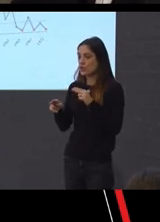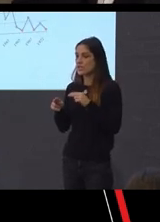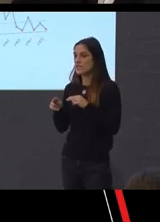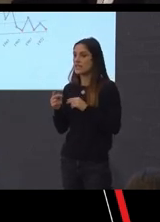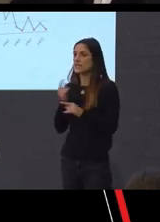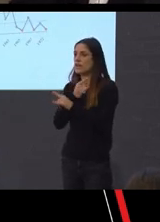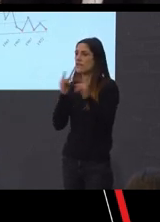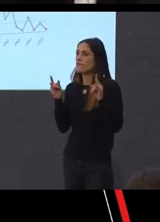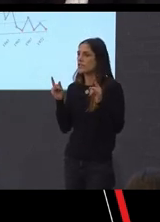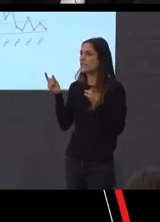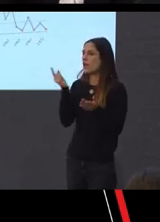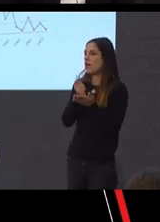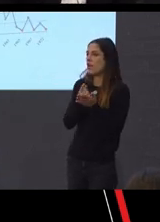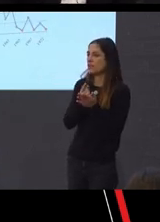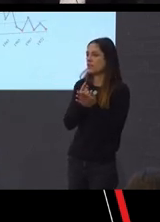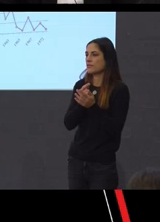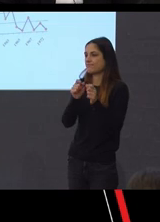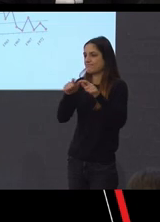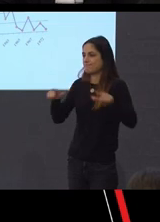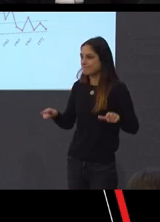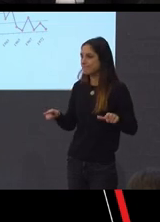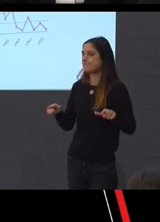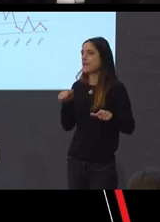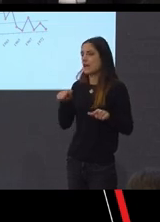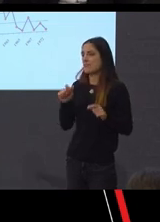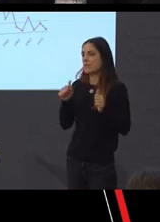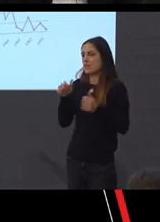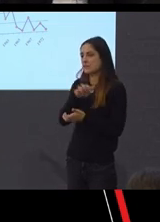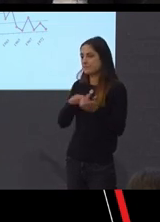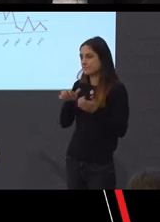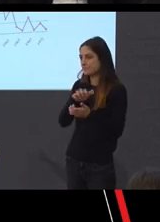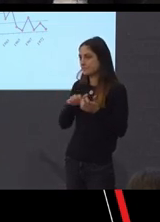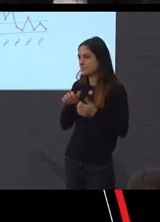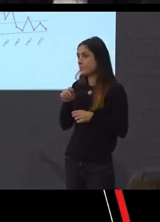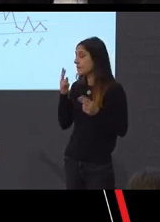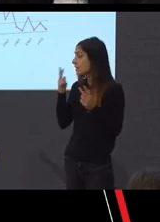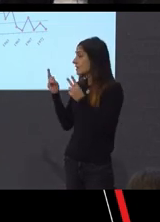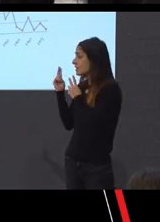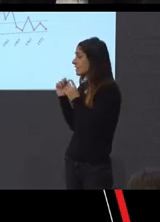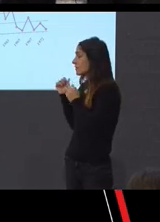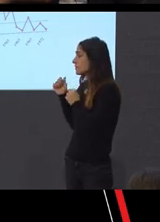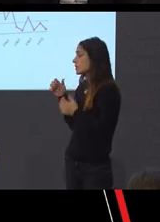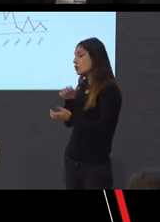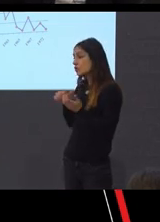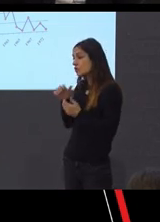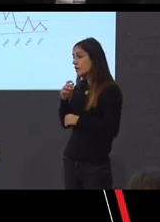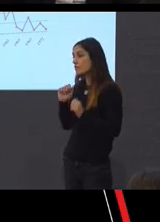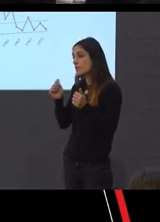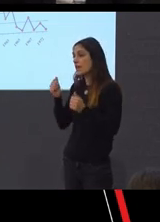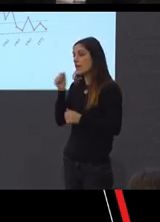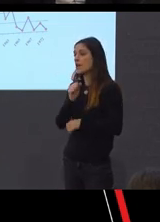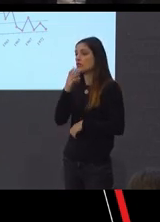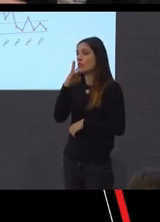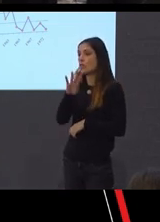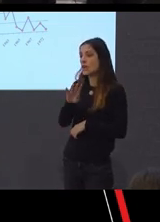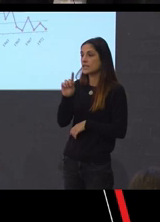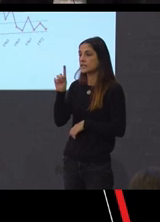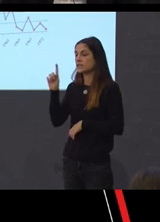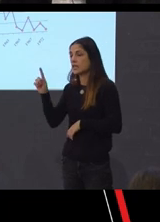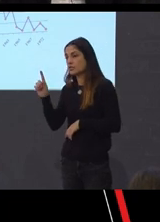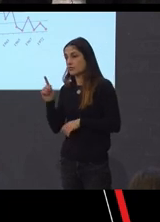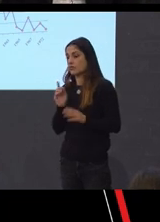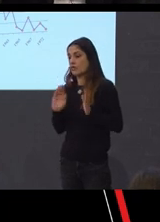pois vai estar a evolución da conflictividade. Como vedes, a conflictividade comeza no ano 41, no momento no que se asinan os consorcios, e vai